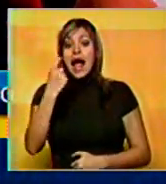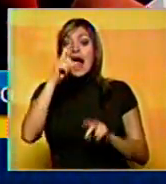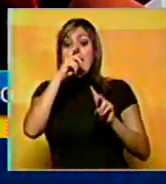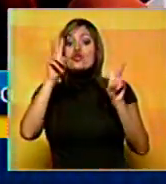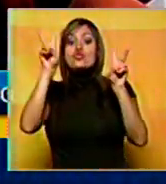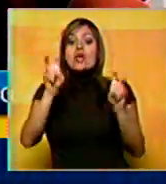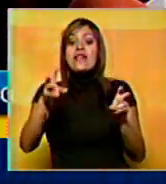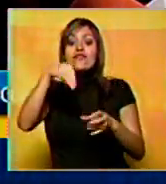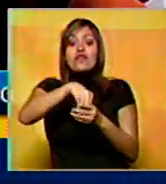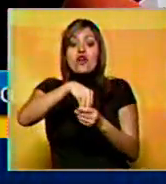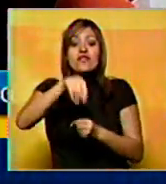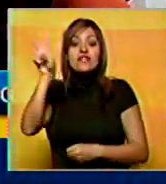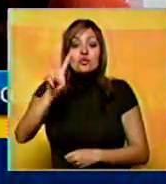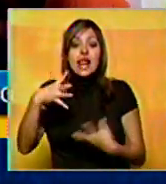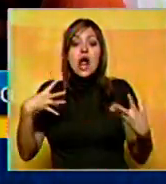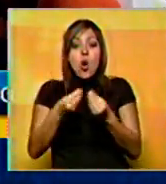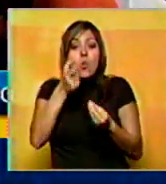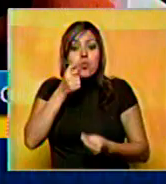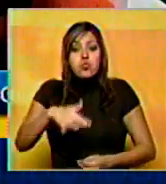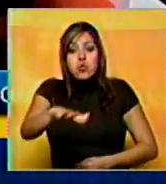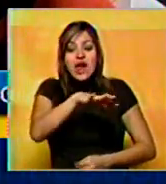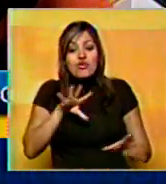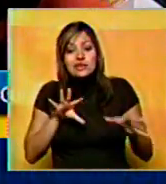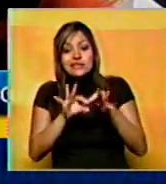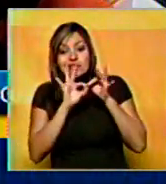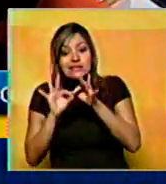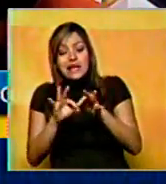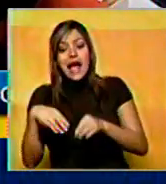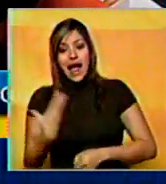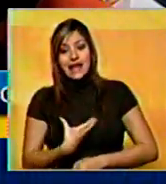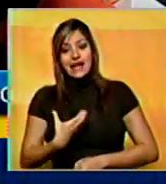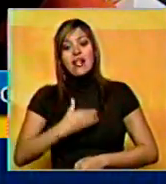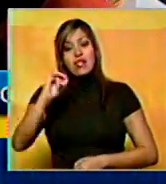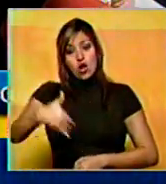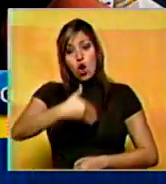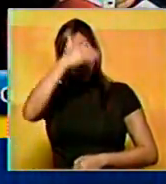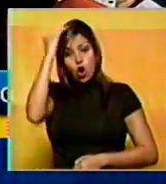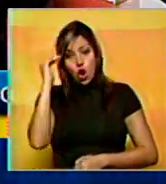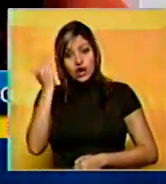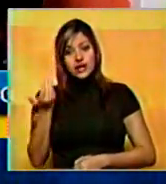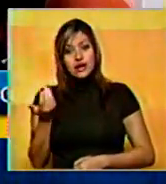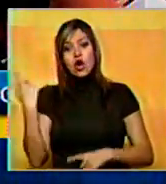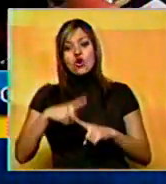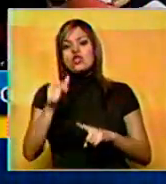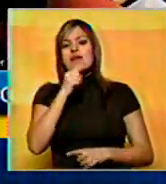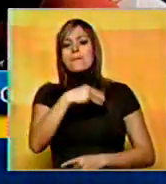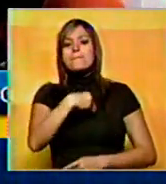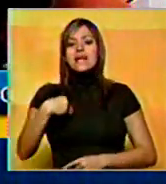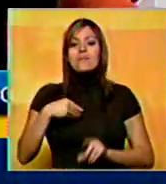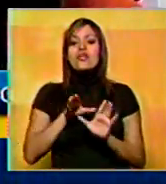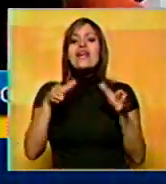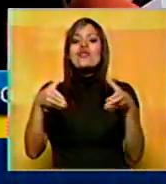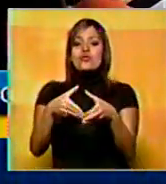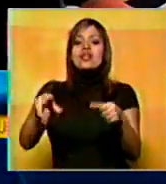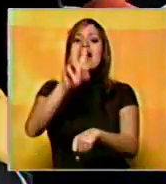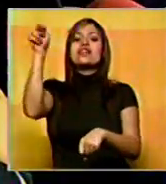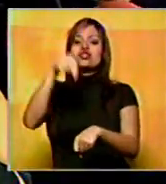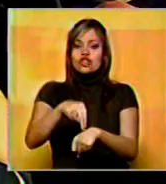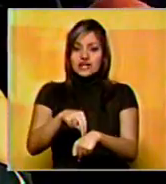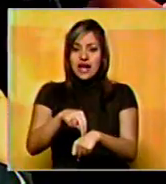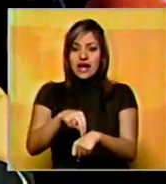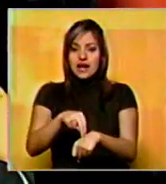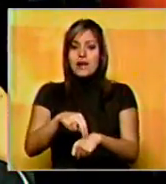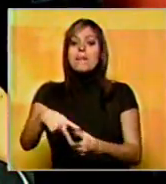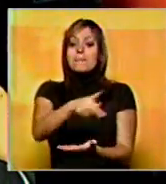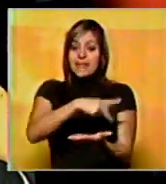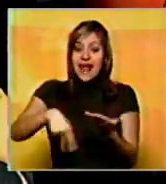nuevo en el país junto al pueblo acompañado por el alcalde de Caracas Jorge Rodríguez y miembros de su gabinete nacional en